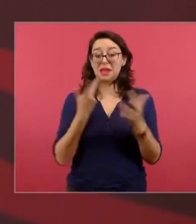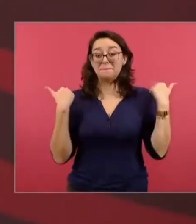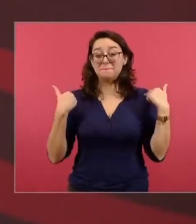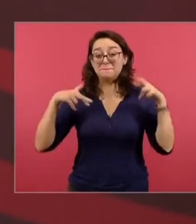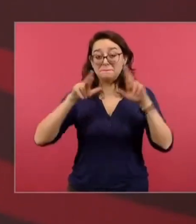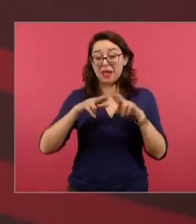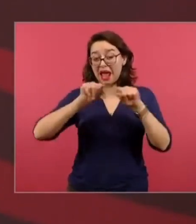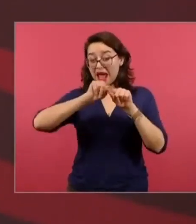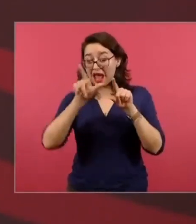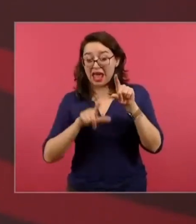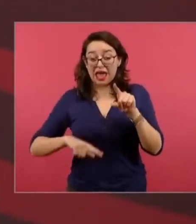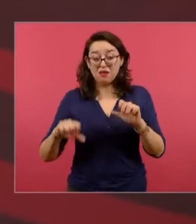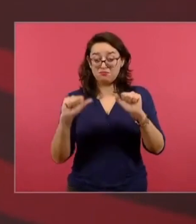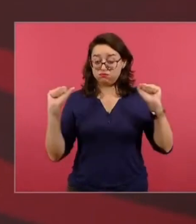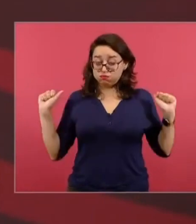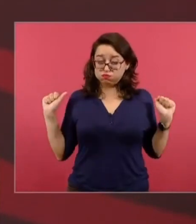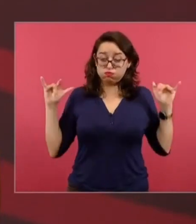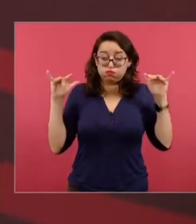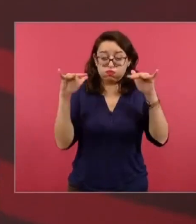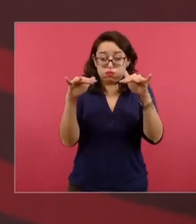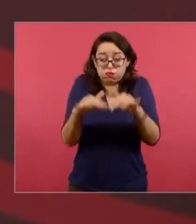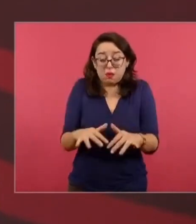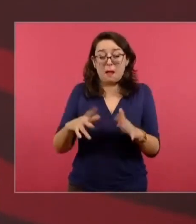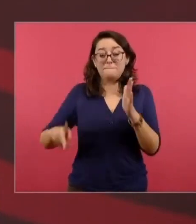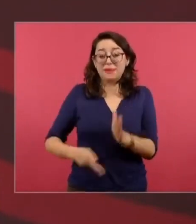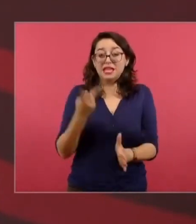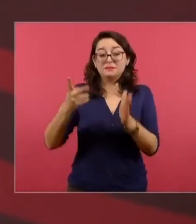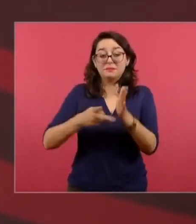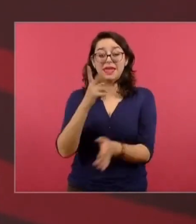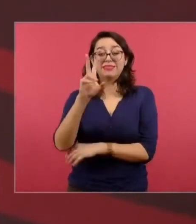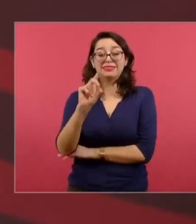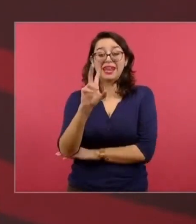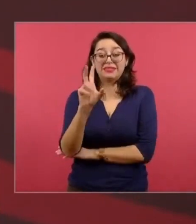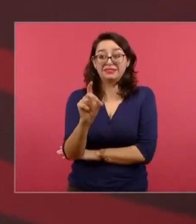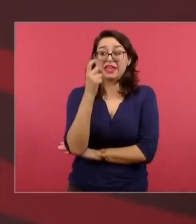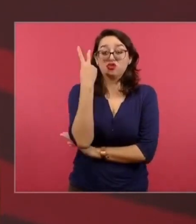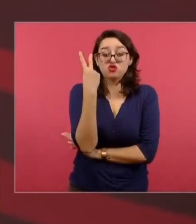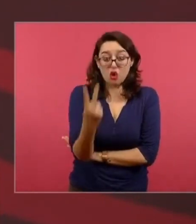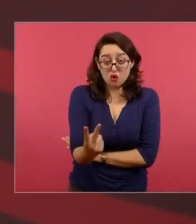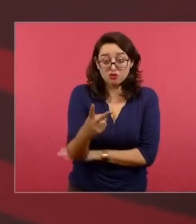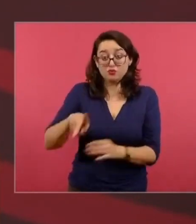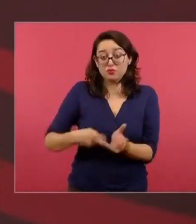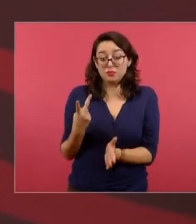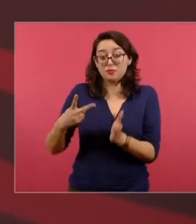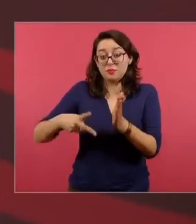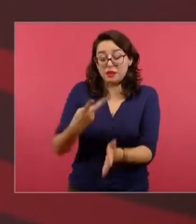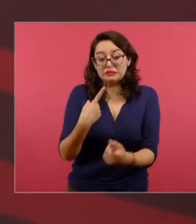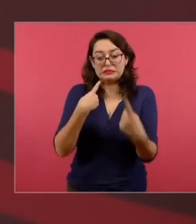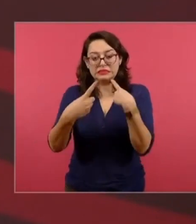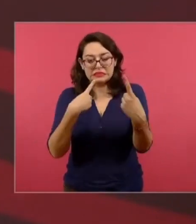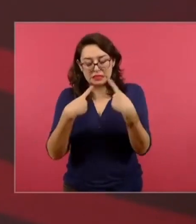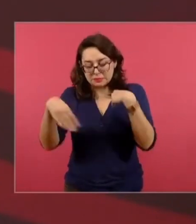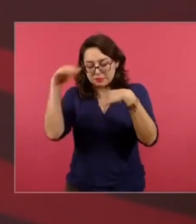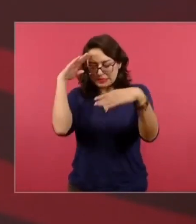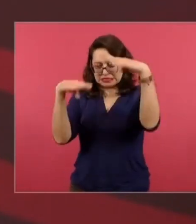hizo el diagnóstico del plan de estudios y de cómo debería ser la familia de libros de texto, tomando en cuenta el desarrollo histórico